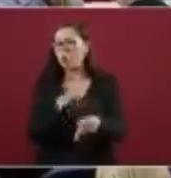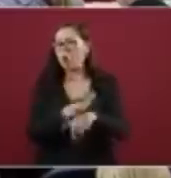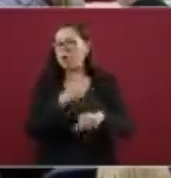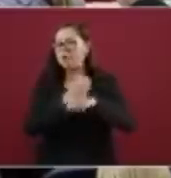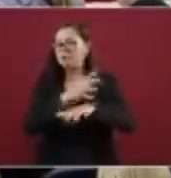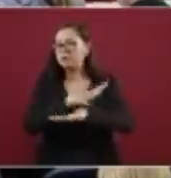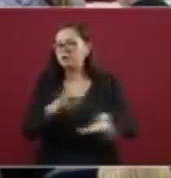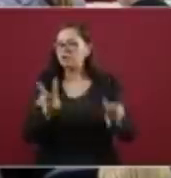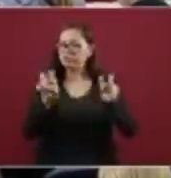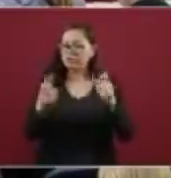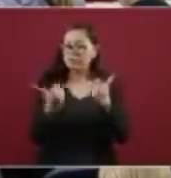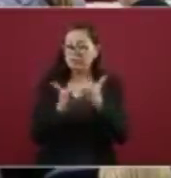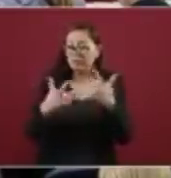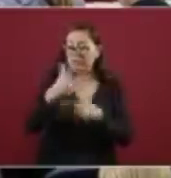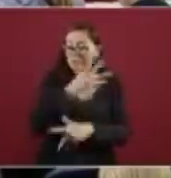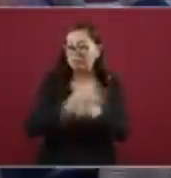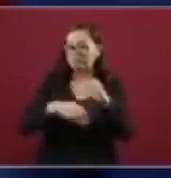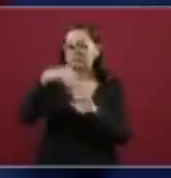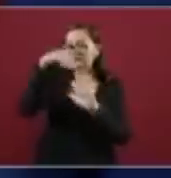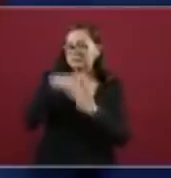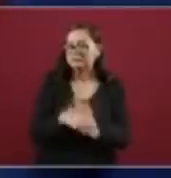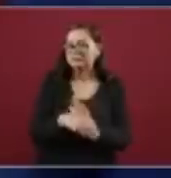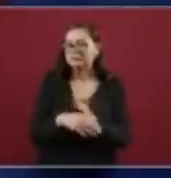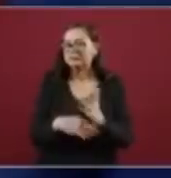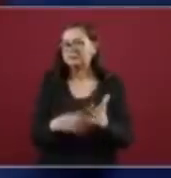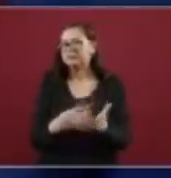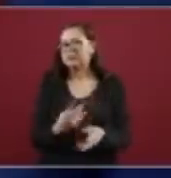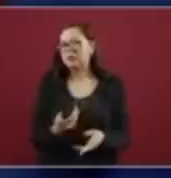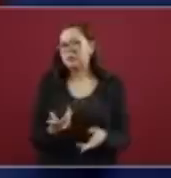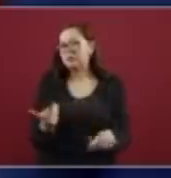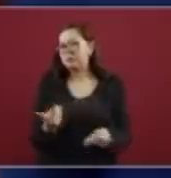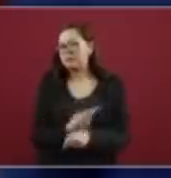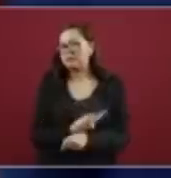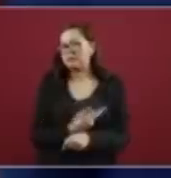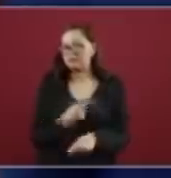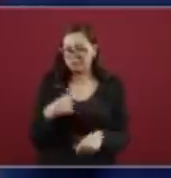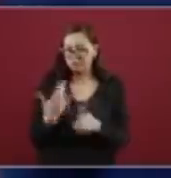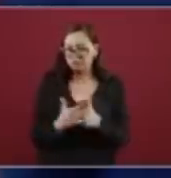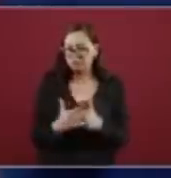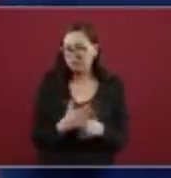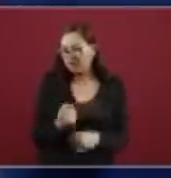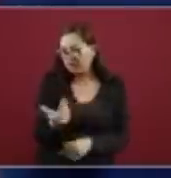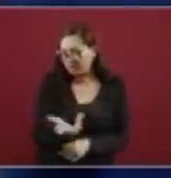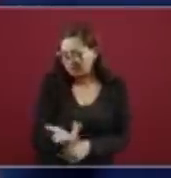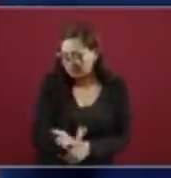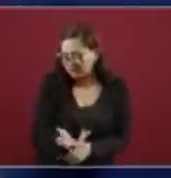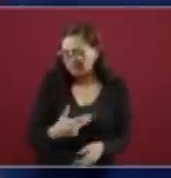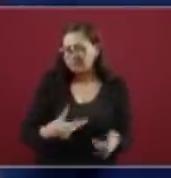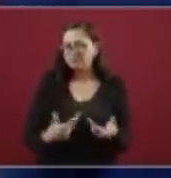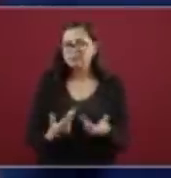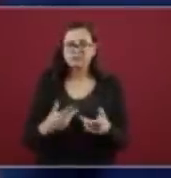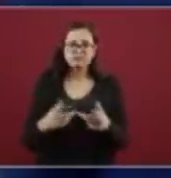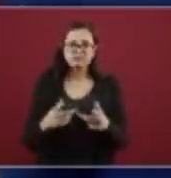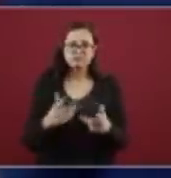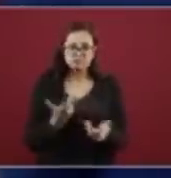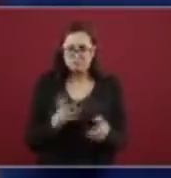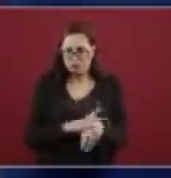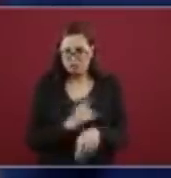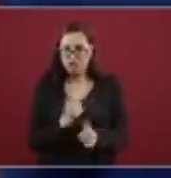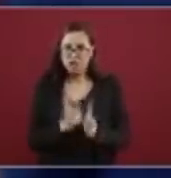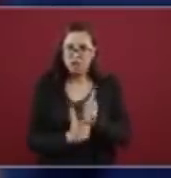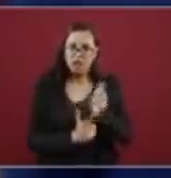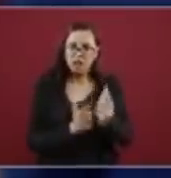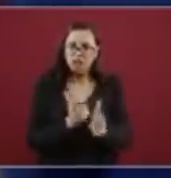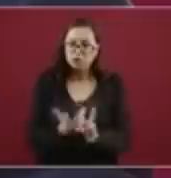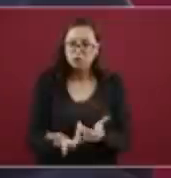tiene estos cierres y qué se va a hacer para evitarlos, esta lentitud. Y por otro lado,